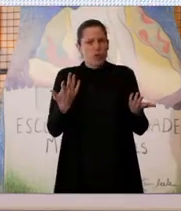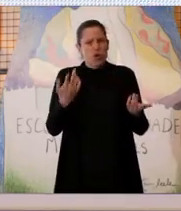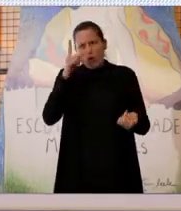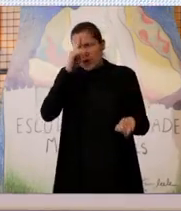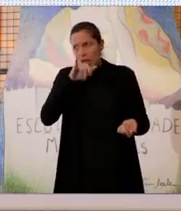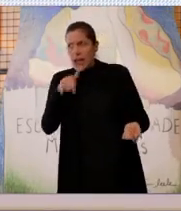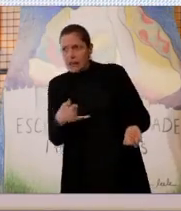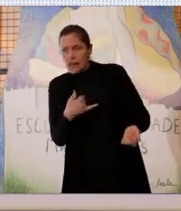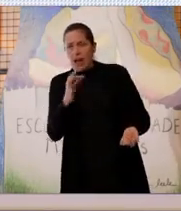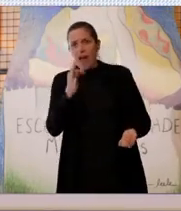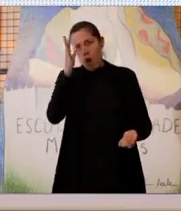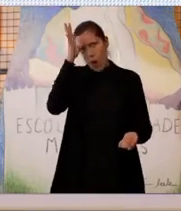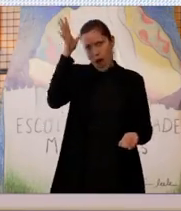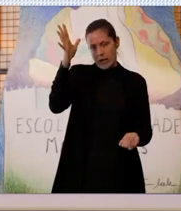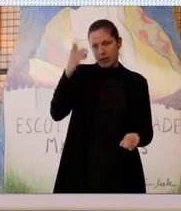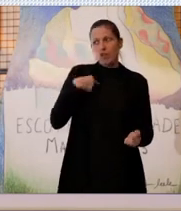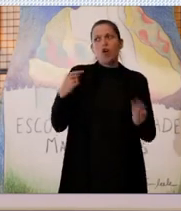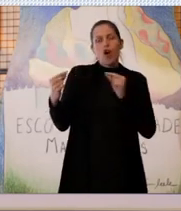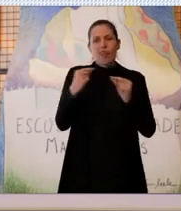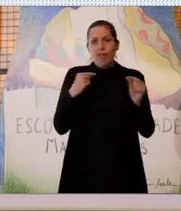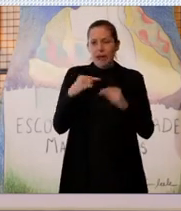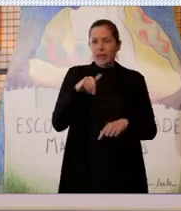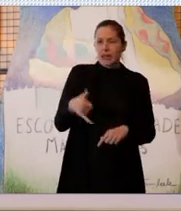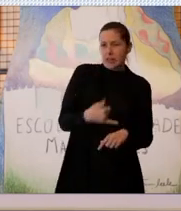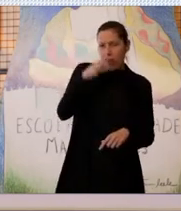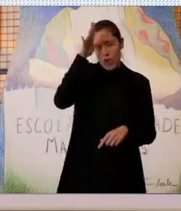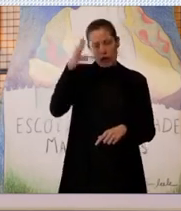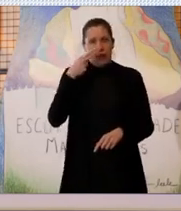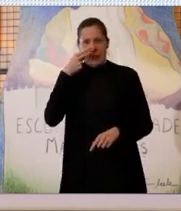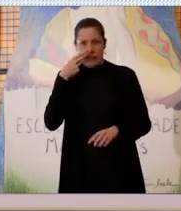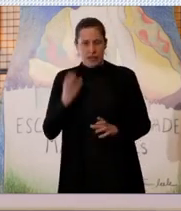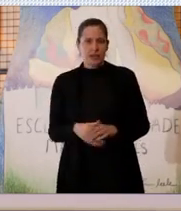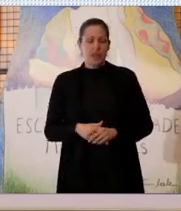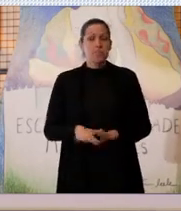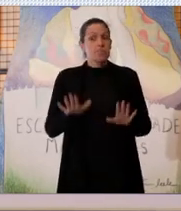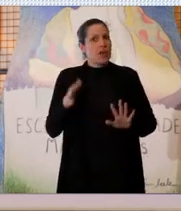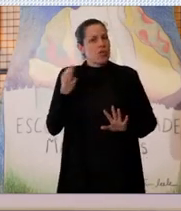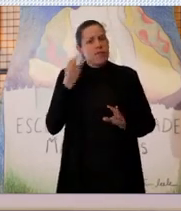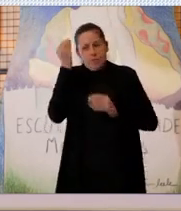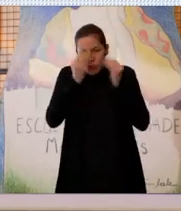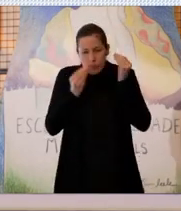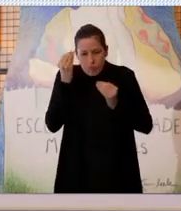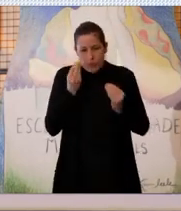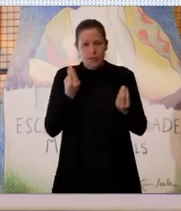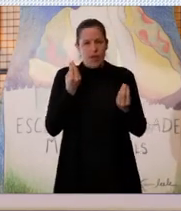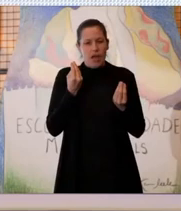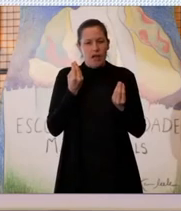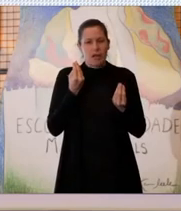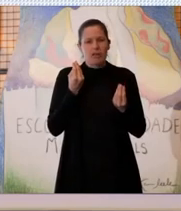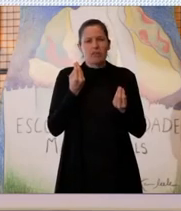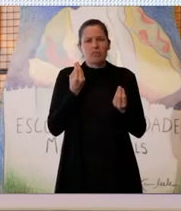eh Porque sí que el debate Me parece muy interesante no sé si he descansado harta pero sí que tenemos que pensar bien que está pasando para que